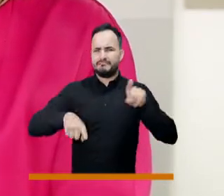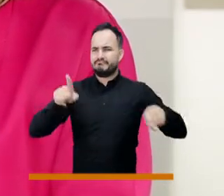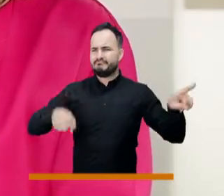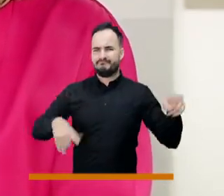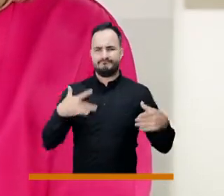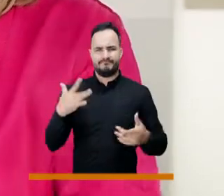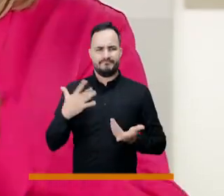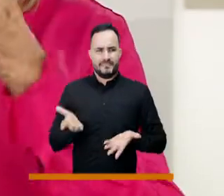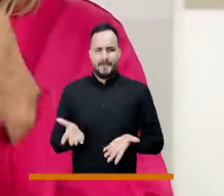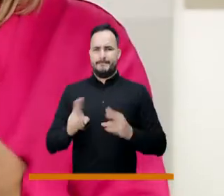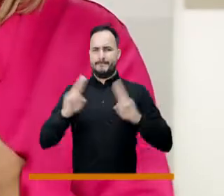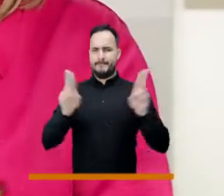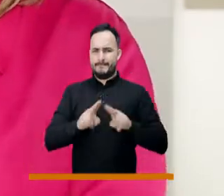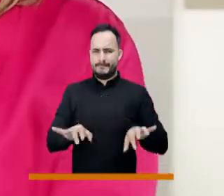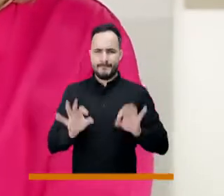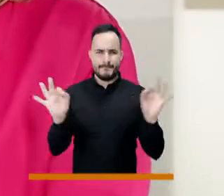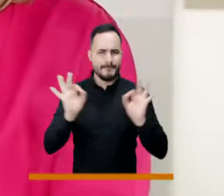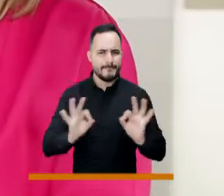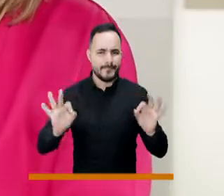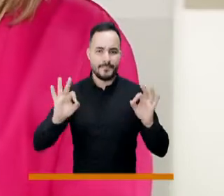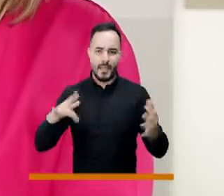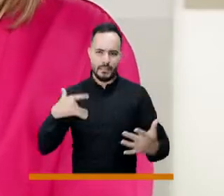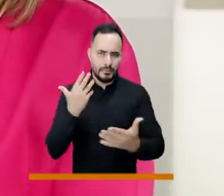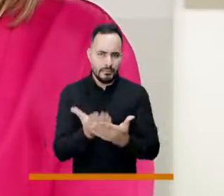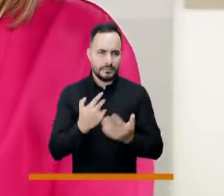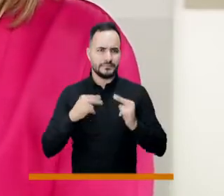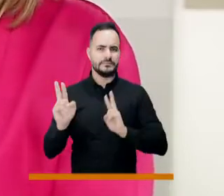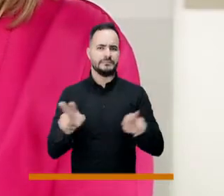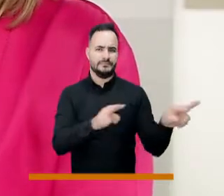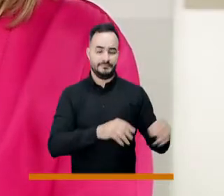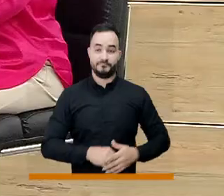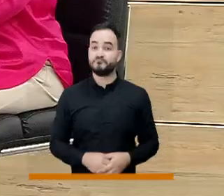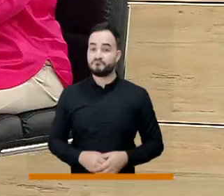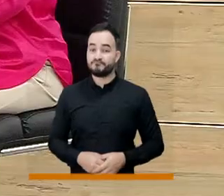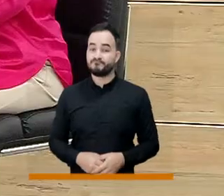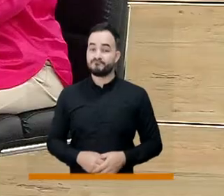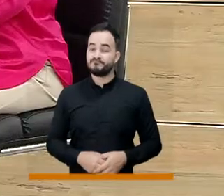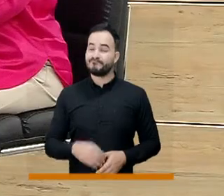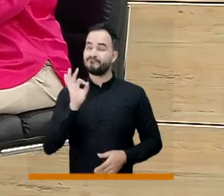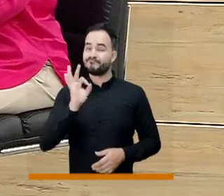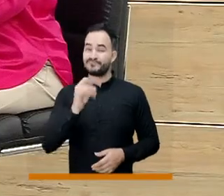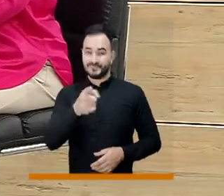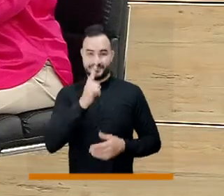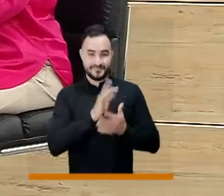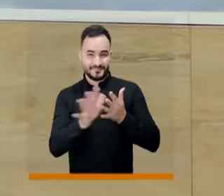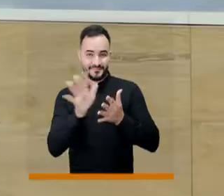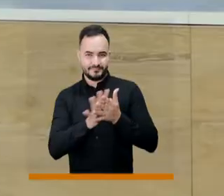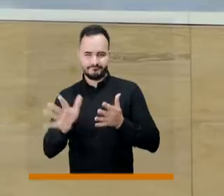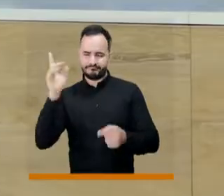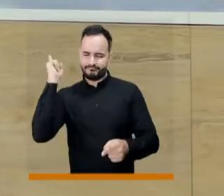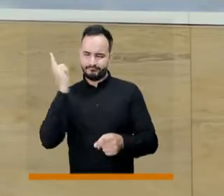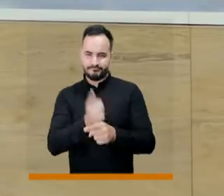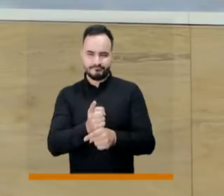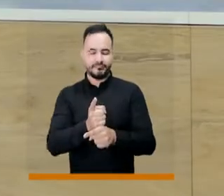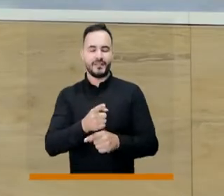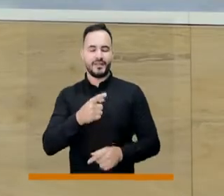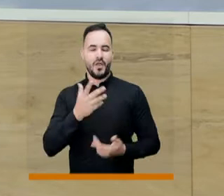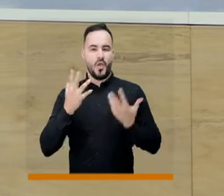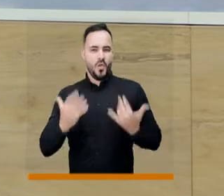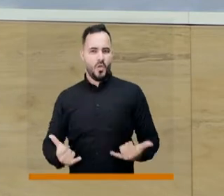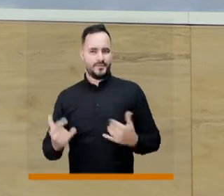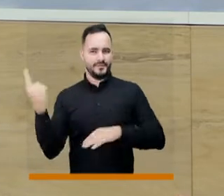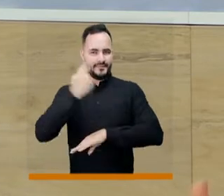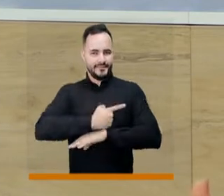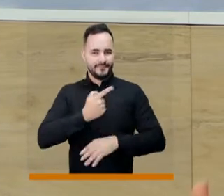hay en la ciudad de Medellín para avanzar con paso firme en esa ruta. Pues de estos y otros temas, como usted bien lo afirma, doctora